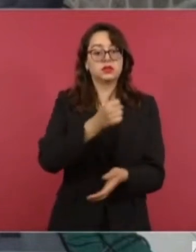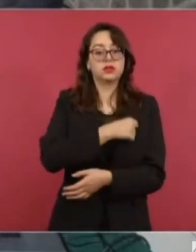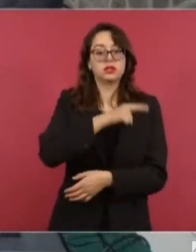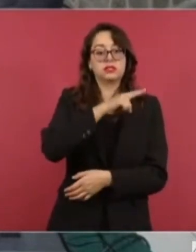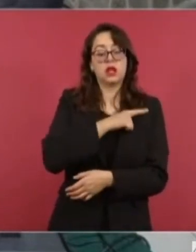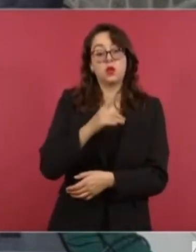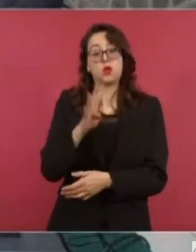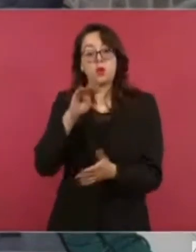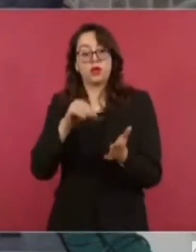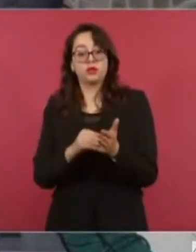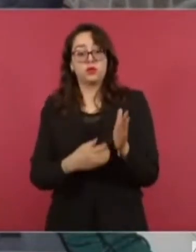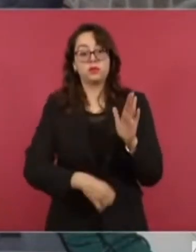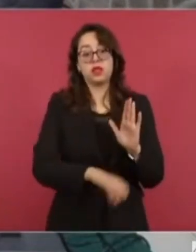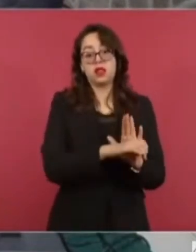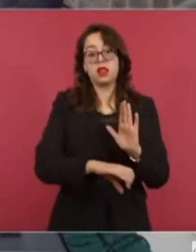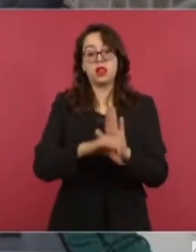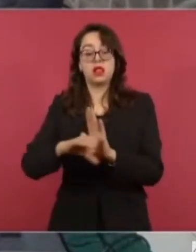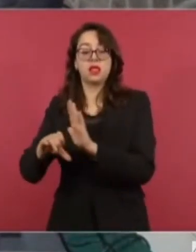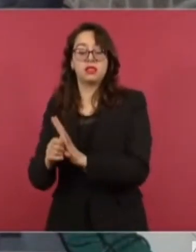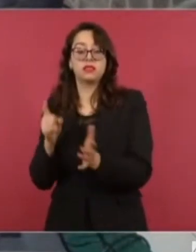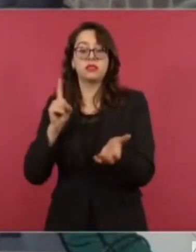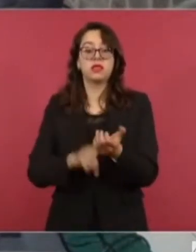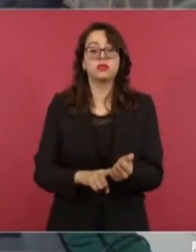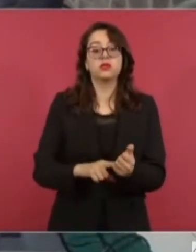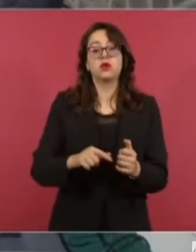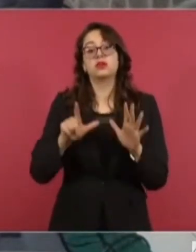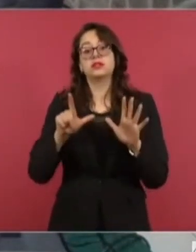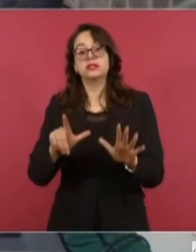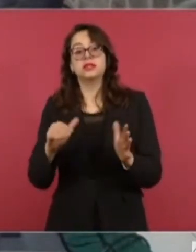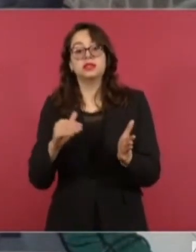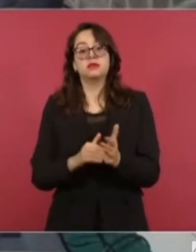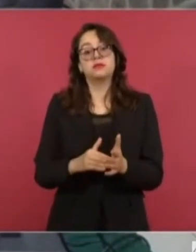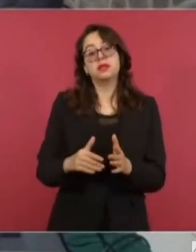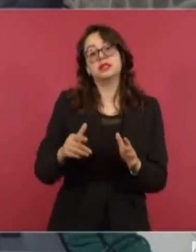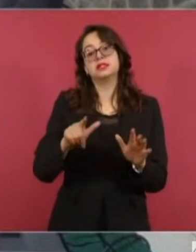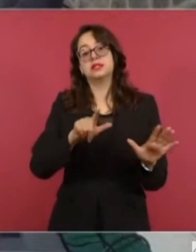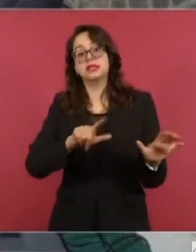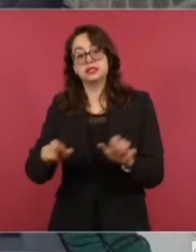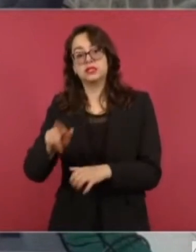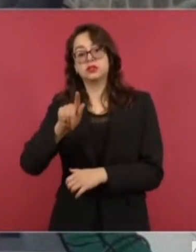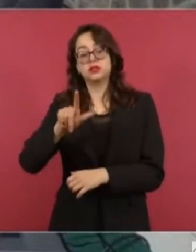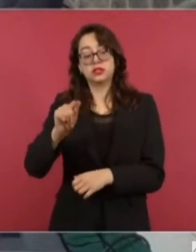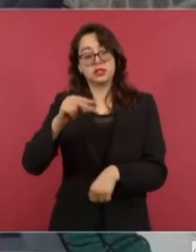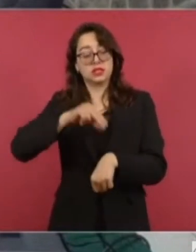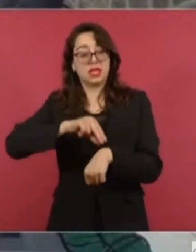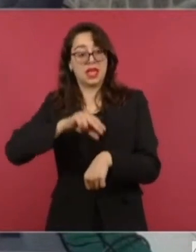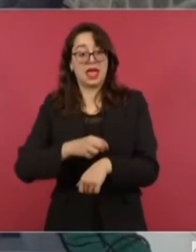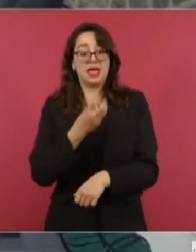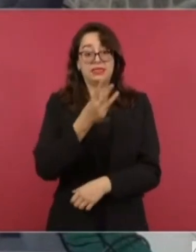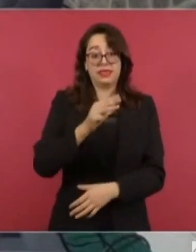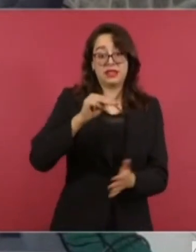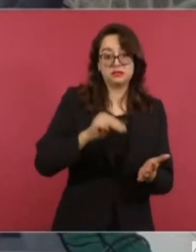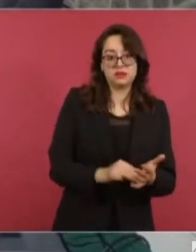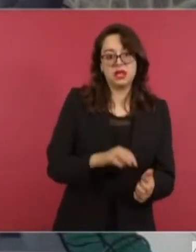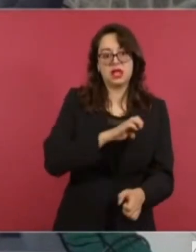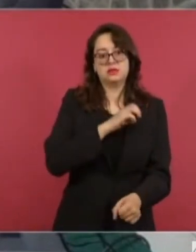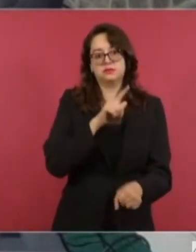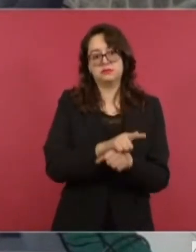con 7,070 médicos, de los cuales 3,542 son médicos especialistas.